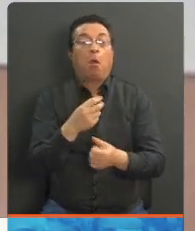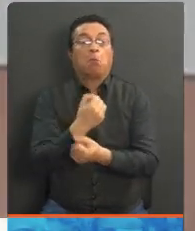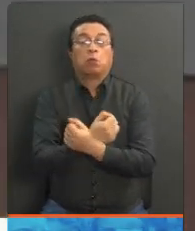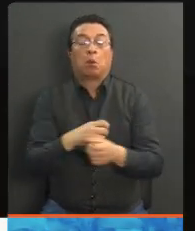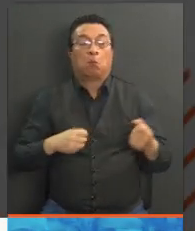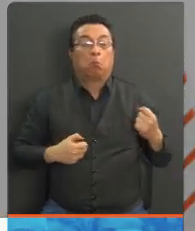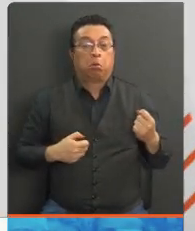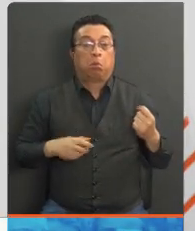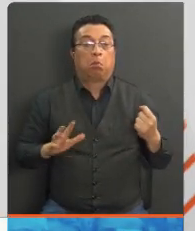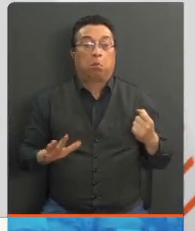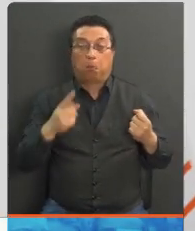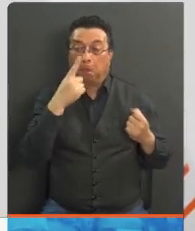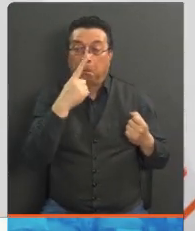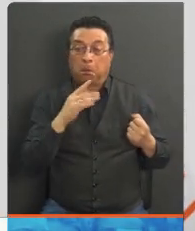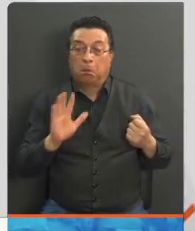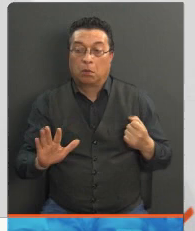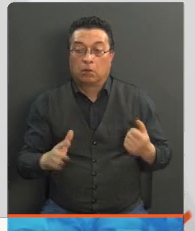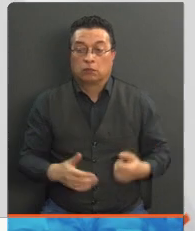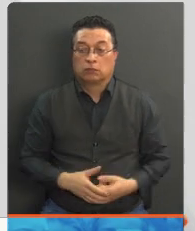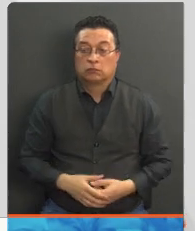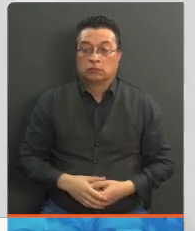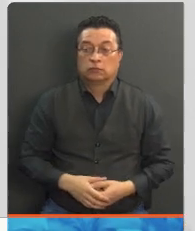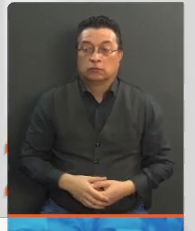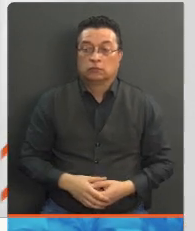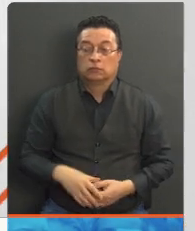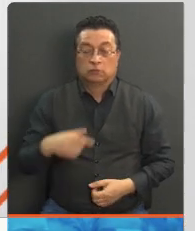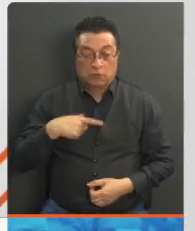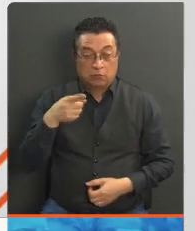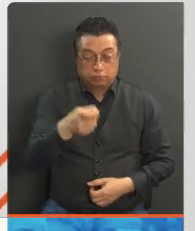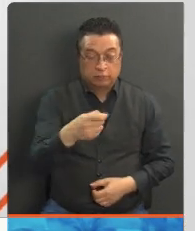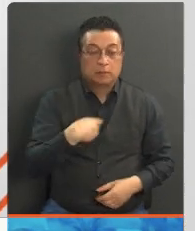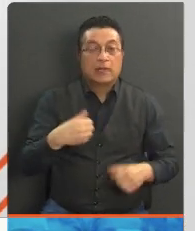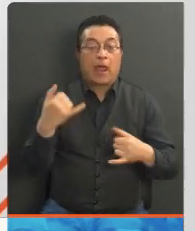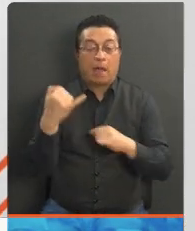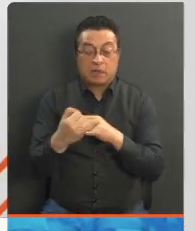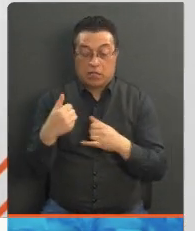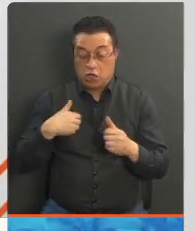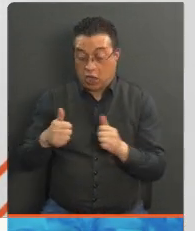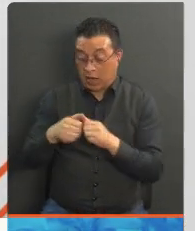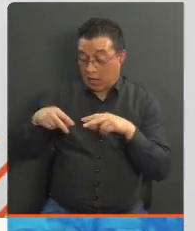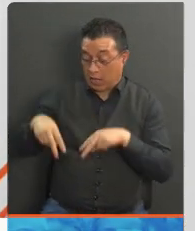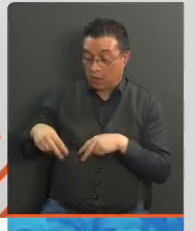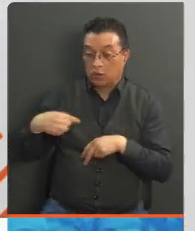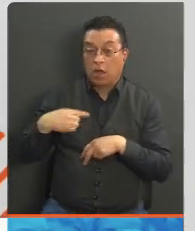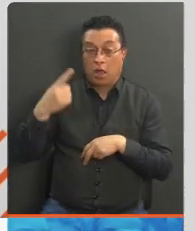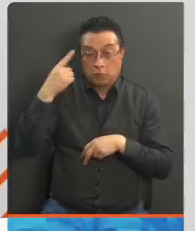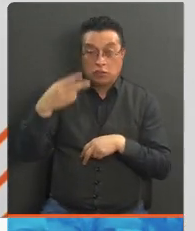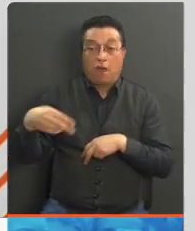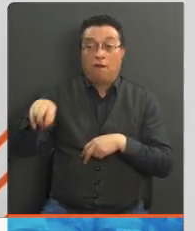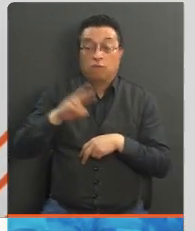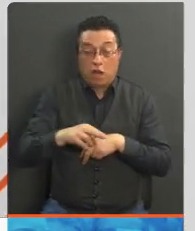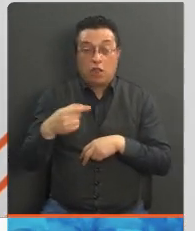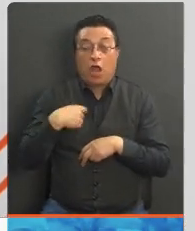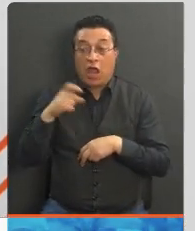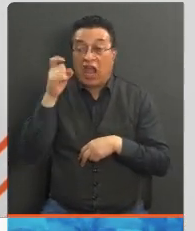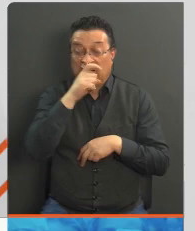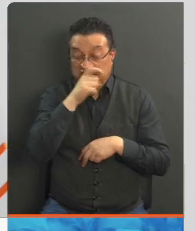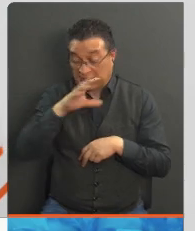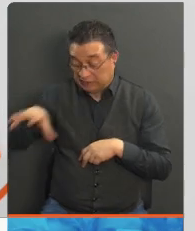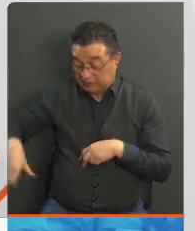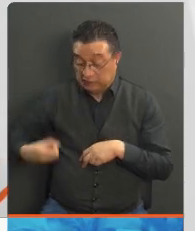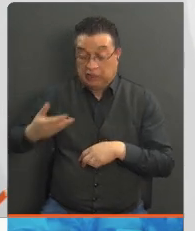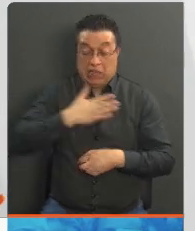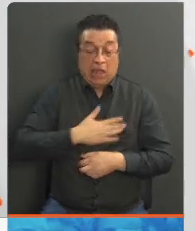y niños. Le disparó a mi amiga junto a mí y pensé que volvería, así que tomé un poco de sangre y me la unté